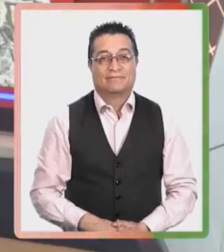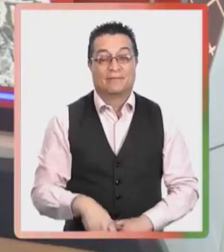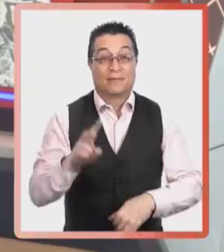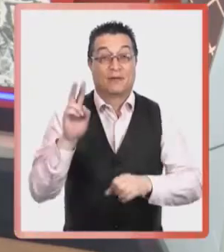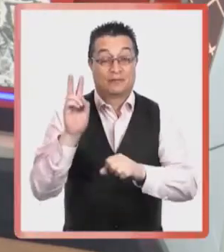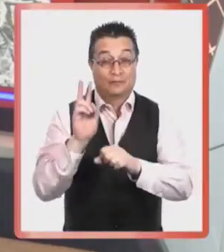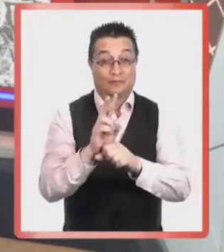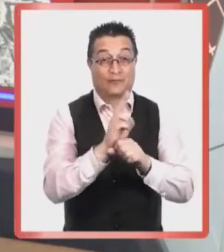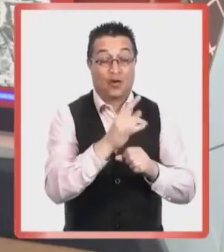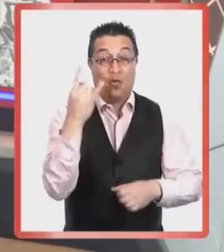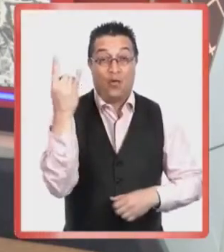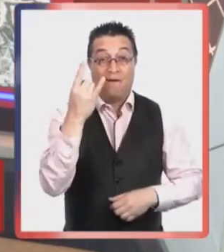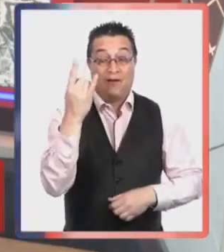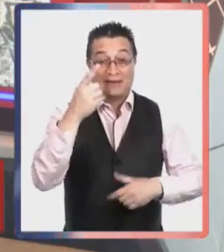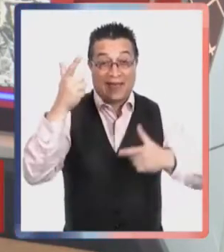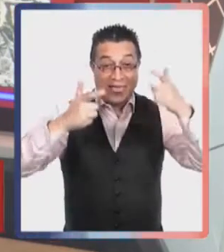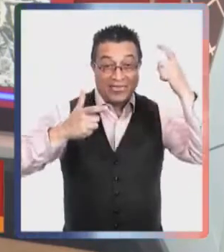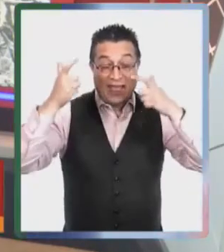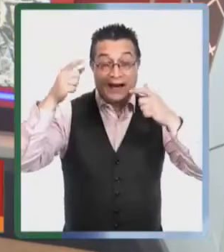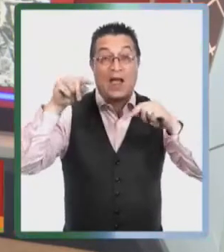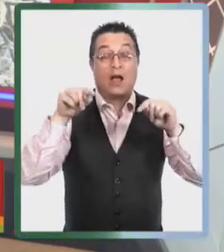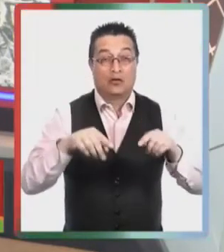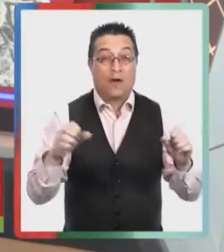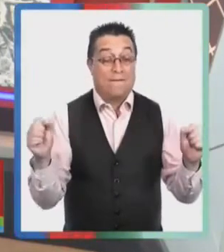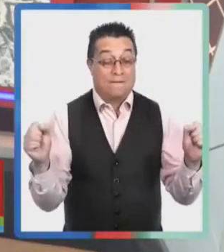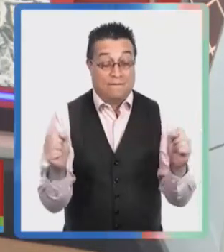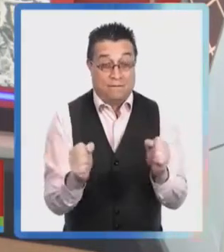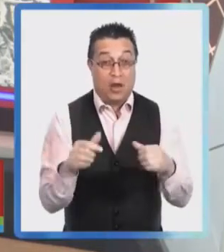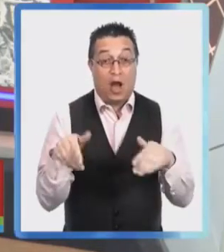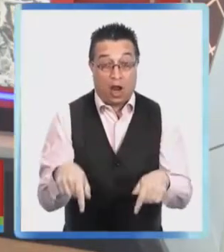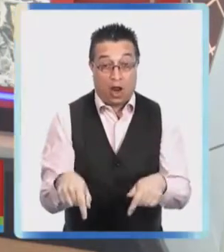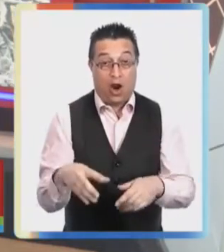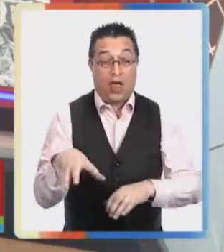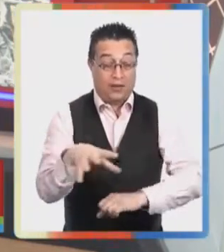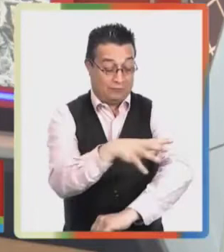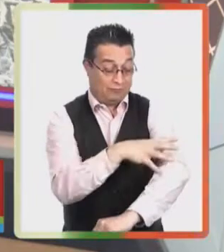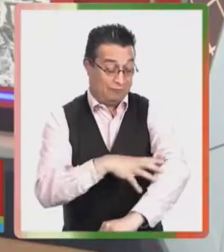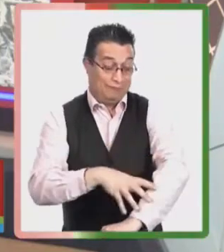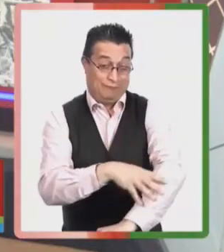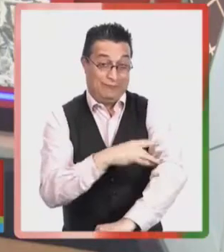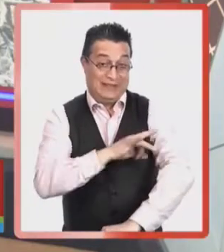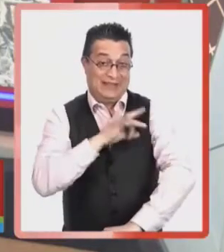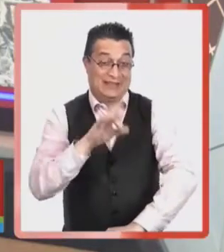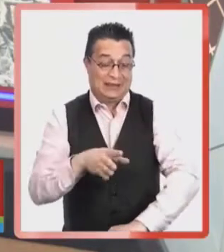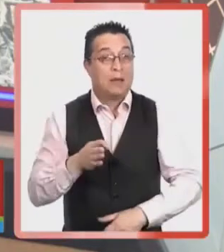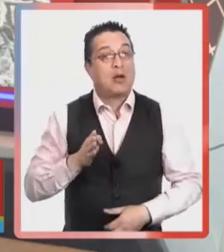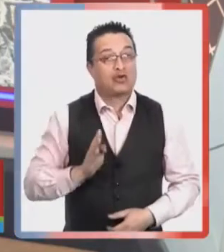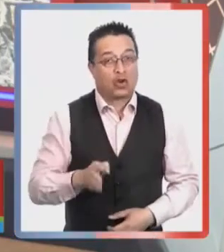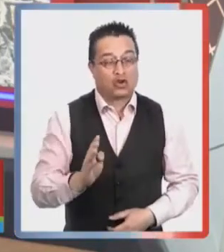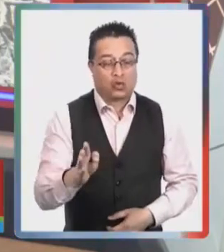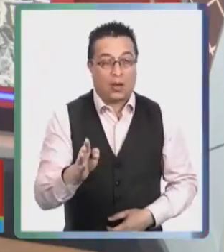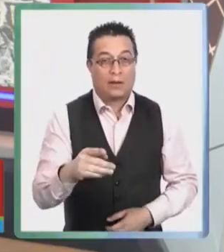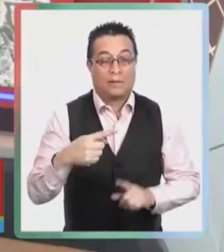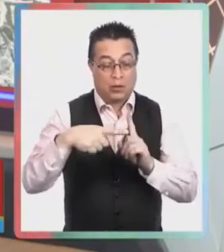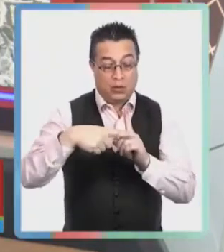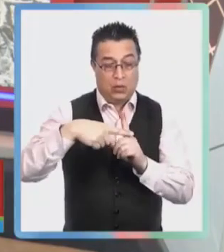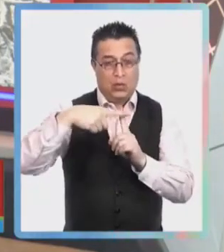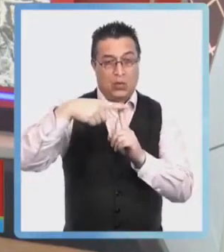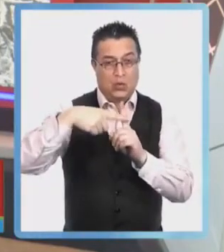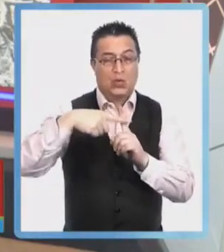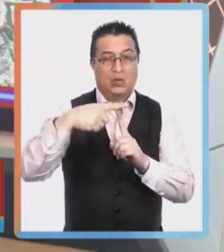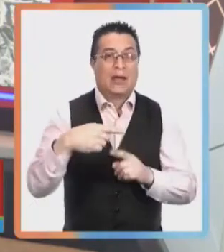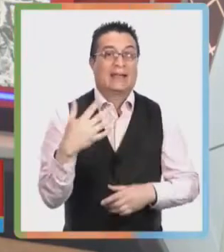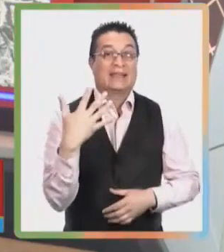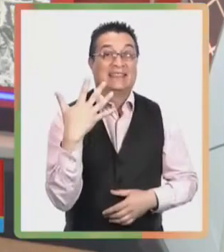Académicos de la Universidad de Talca estiman que la ola polar que afecta a la zona central del país va a continuar. Los termómetros han